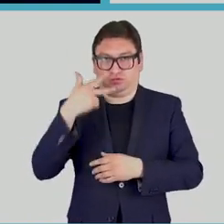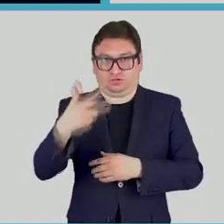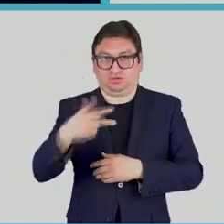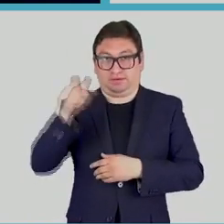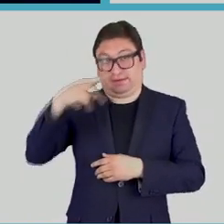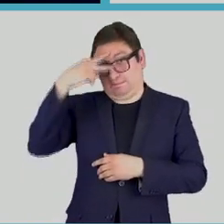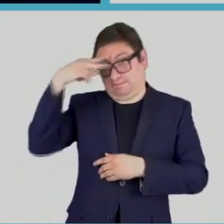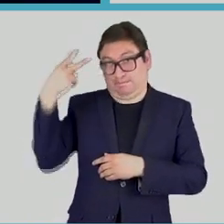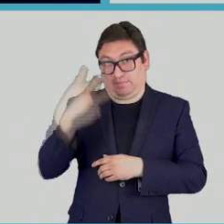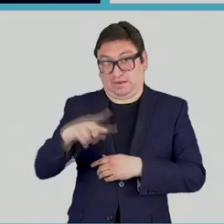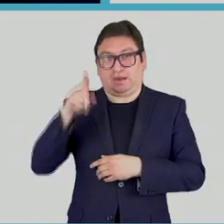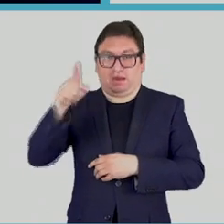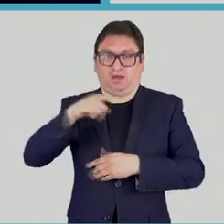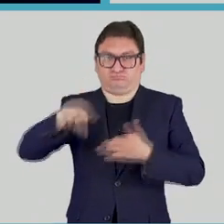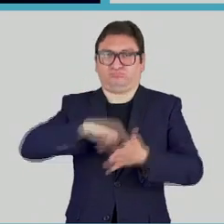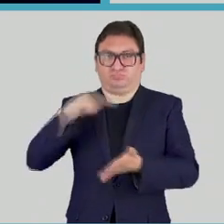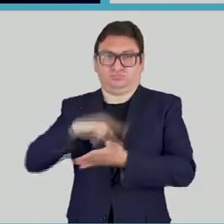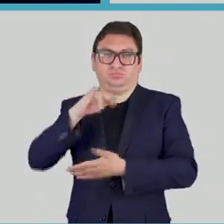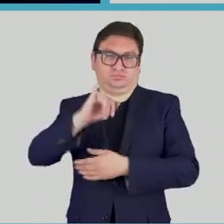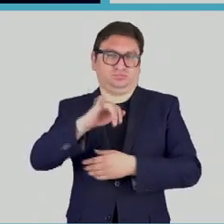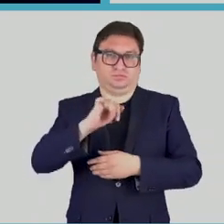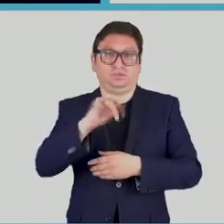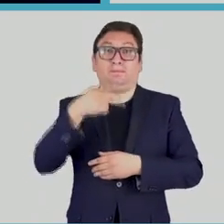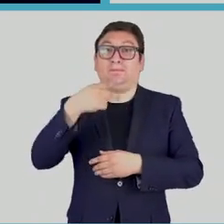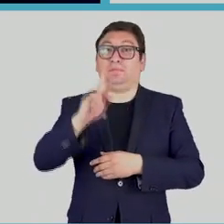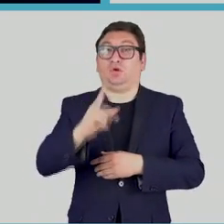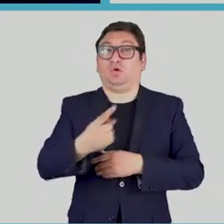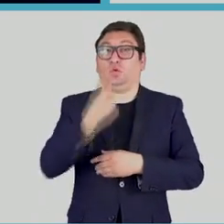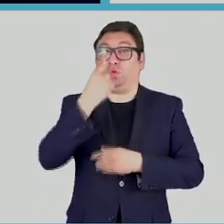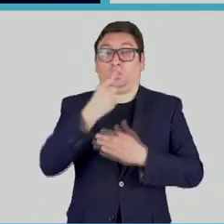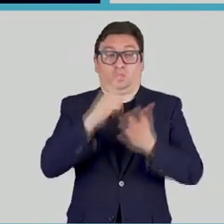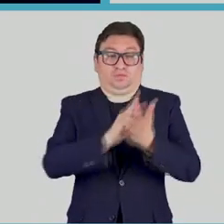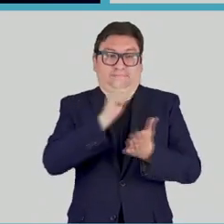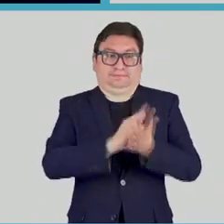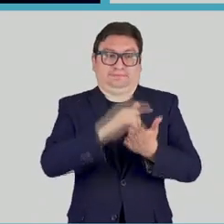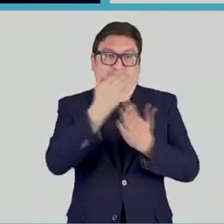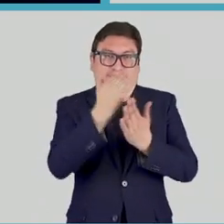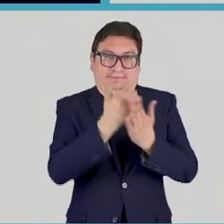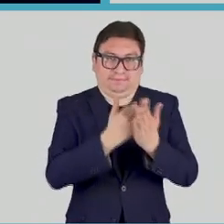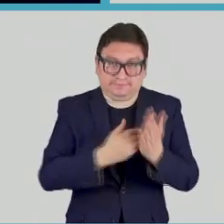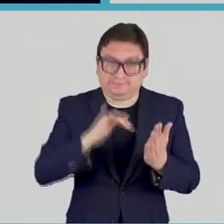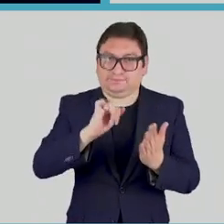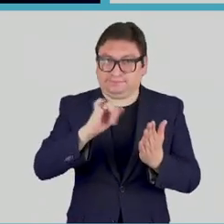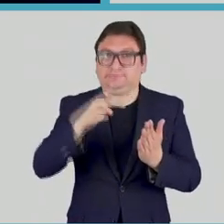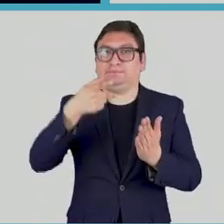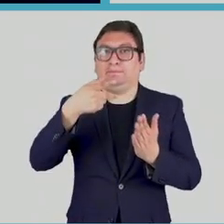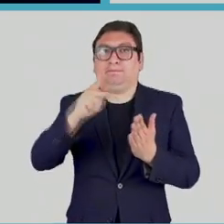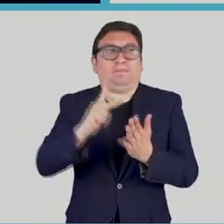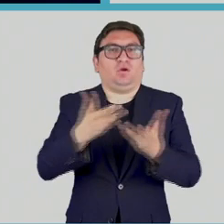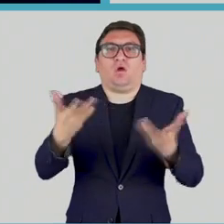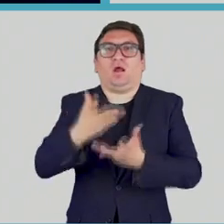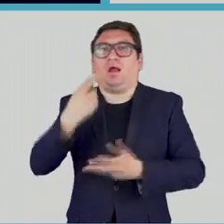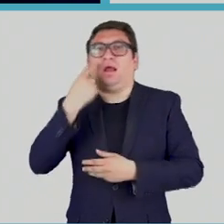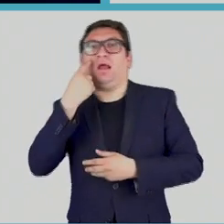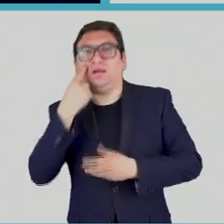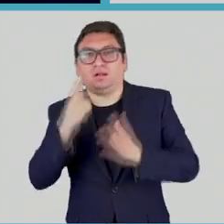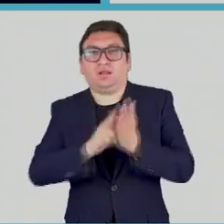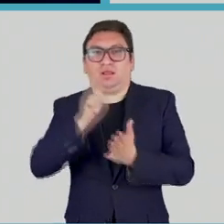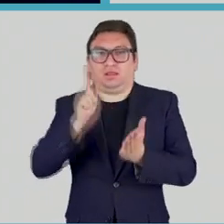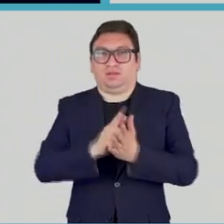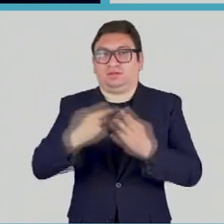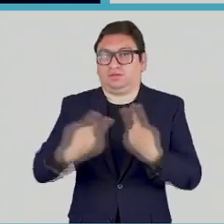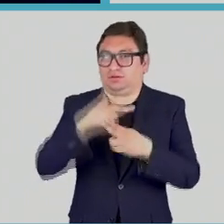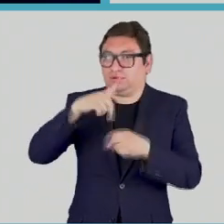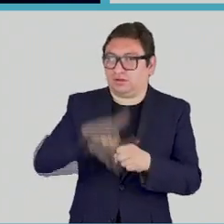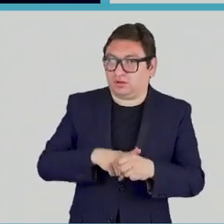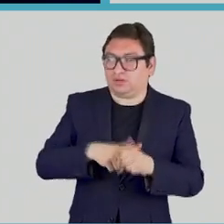y de la que México forma parte sin embargo una cosa son los instrumentos internacionales y lo que se establece en las